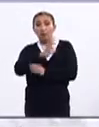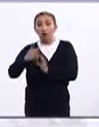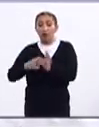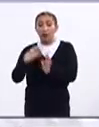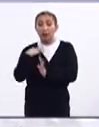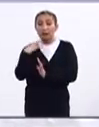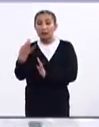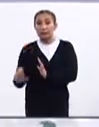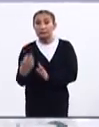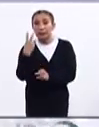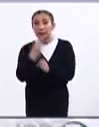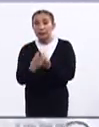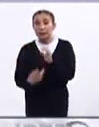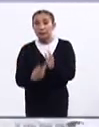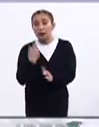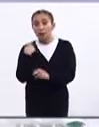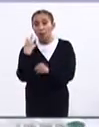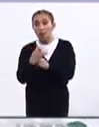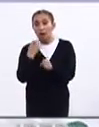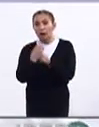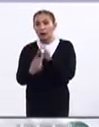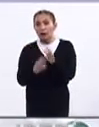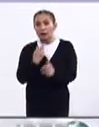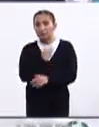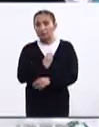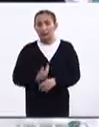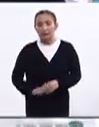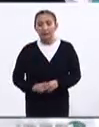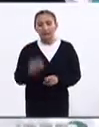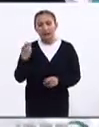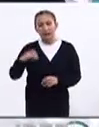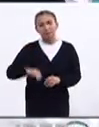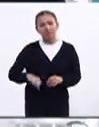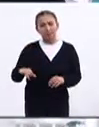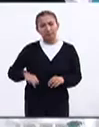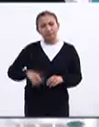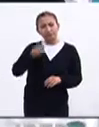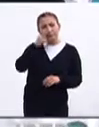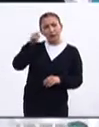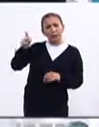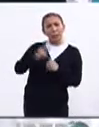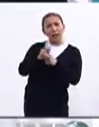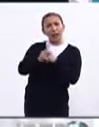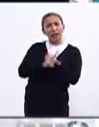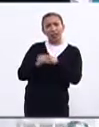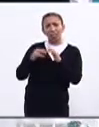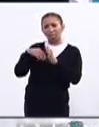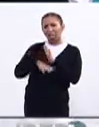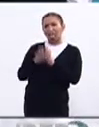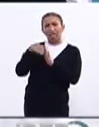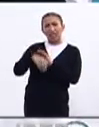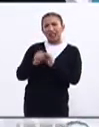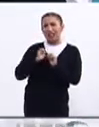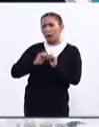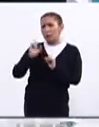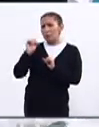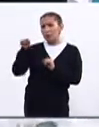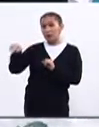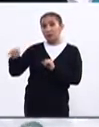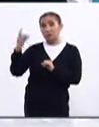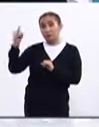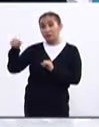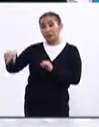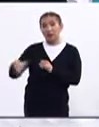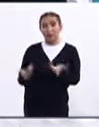reelegir por 3ª ocasión, es decir, para un cuarto mandato. Así es. Esto es muy interesante señalarlo, porque el país más inestable a lo largo del siglo XX fue